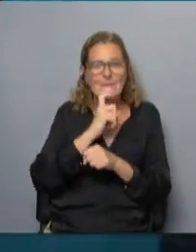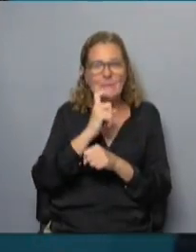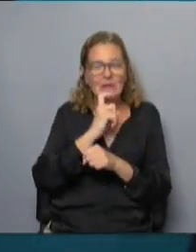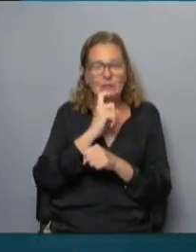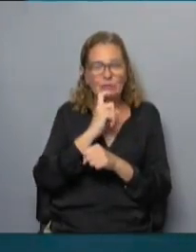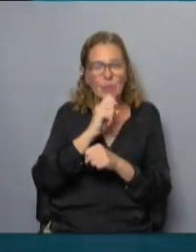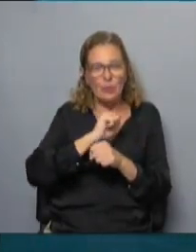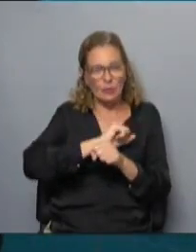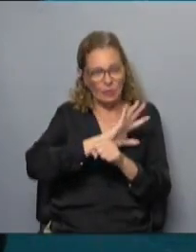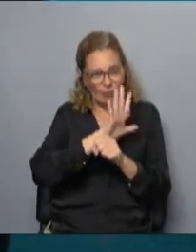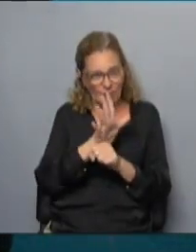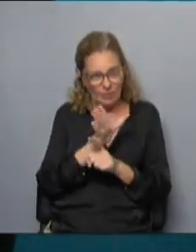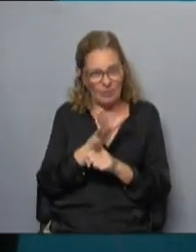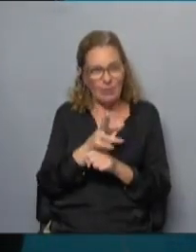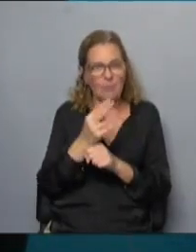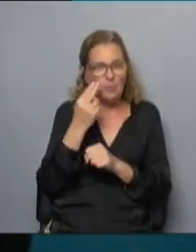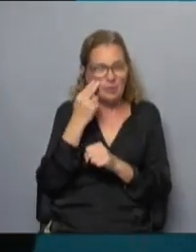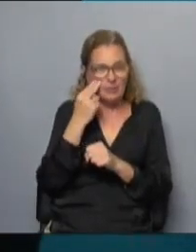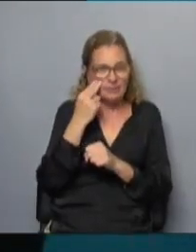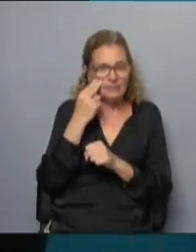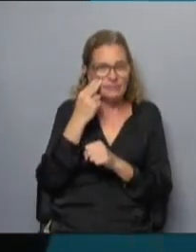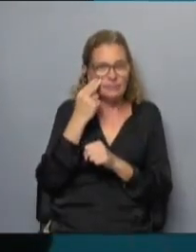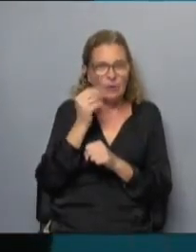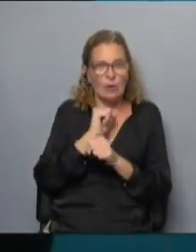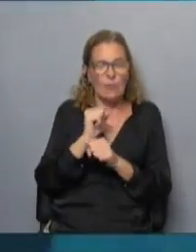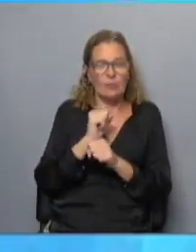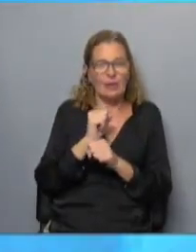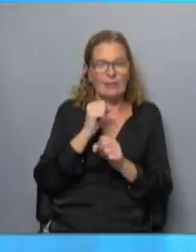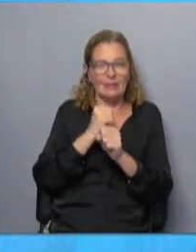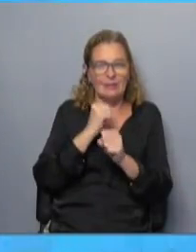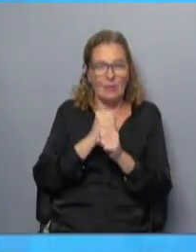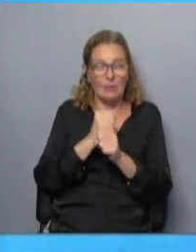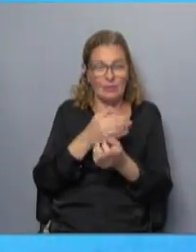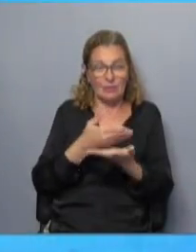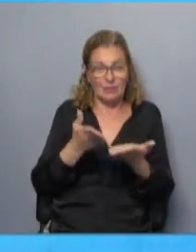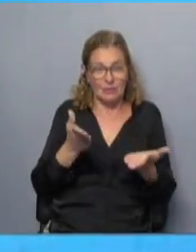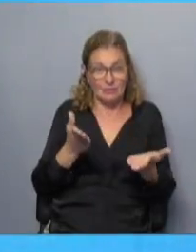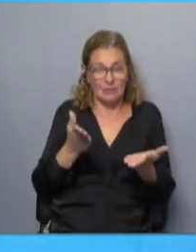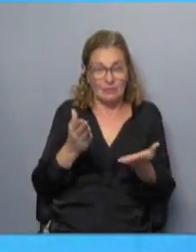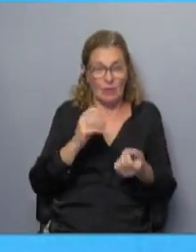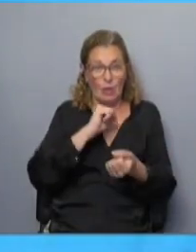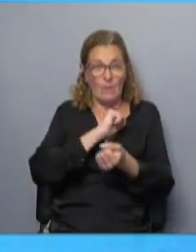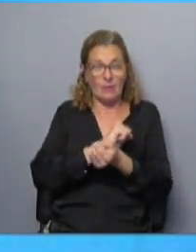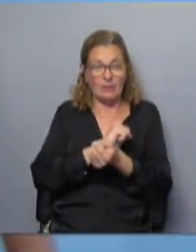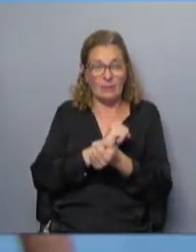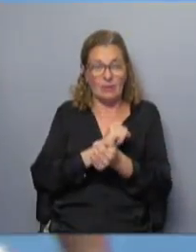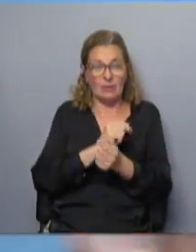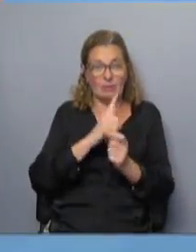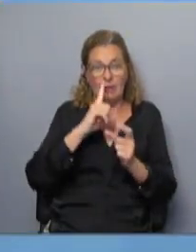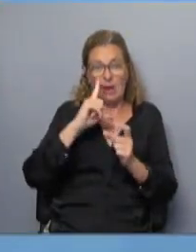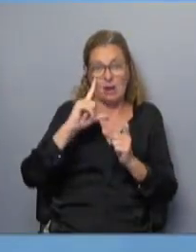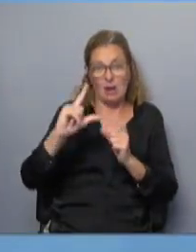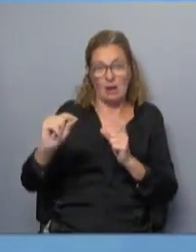porque la pandemia si entre otras cosas usted no podía hacer el trabajo este que me está contando a tratar con los presos porque había que mantenerse alta